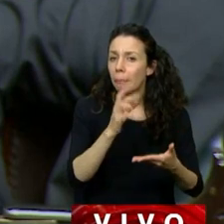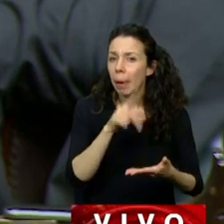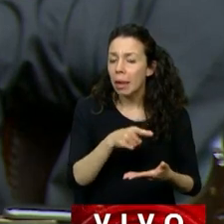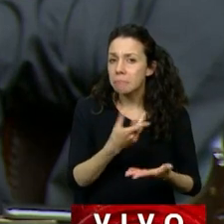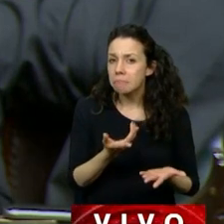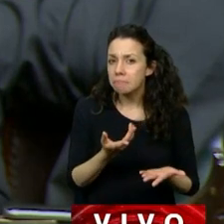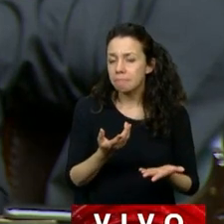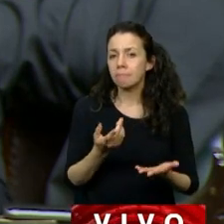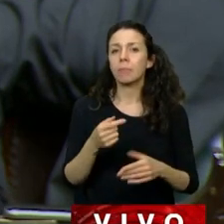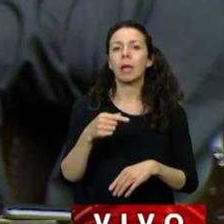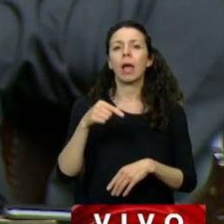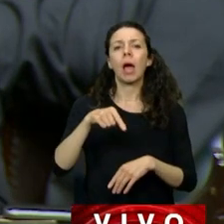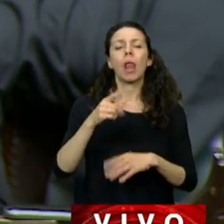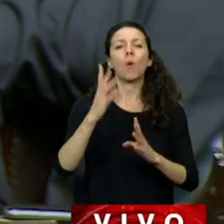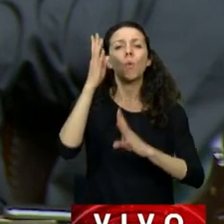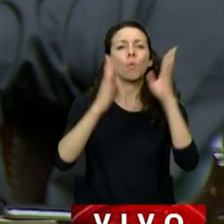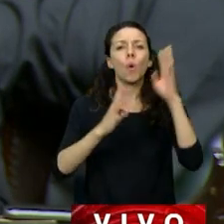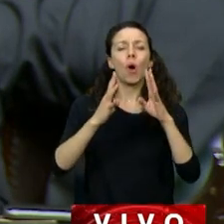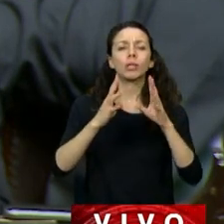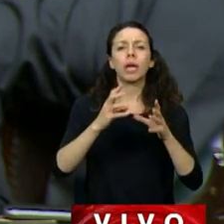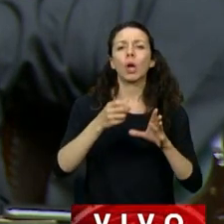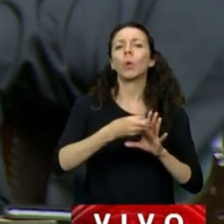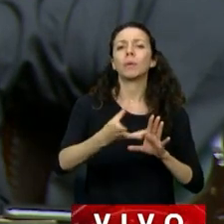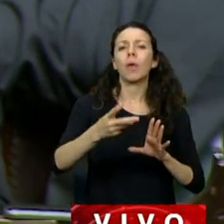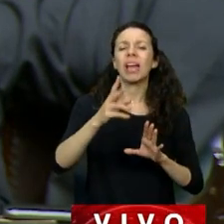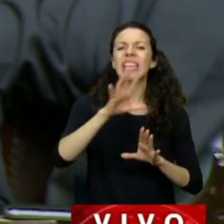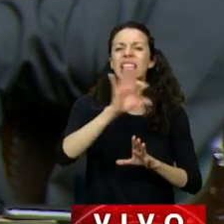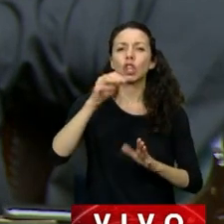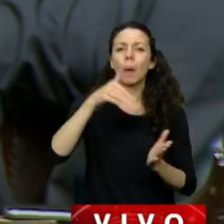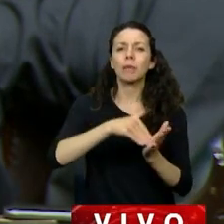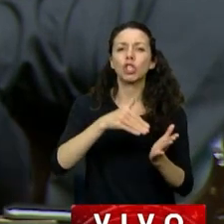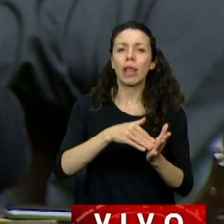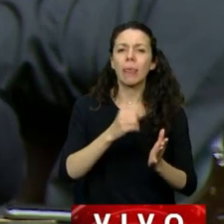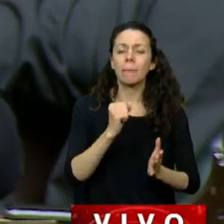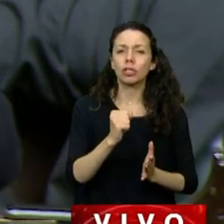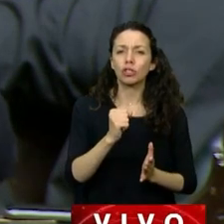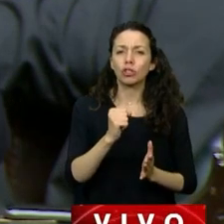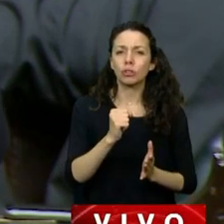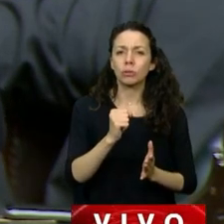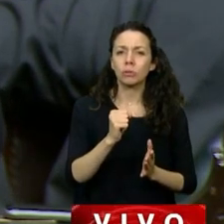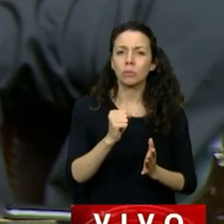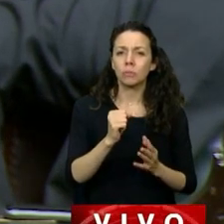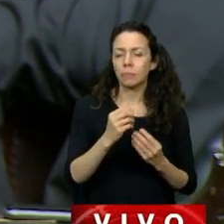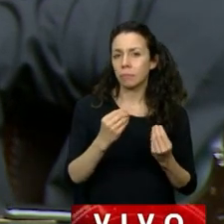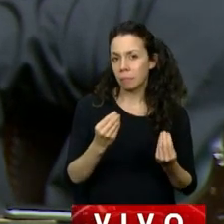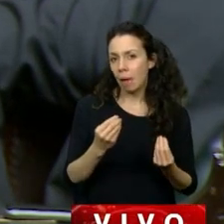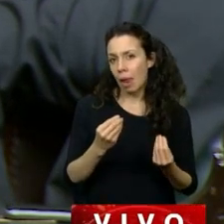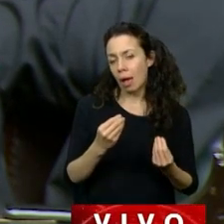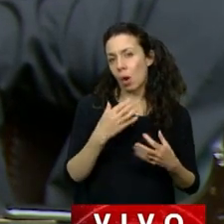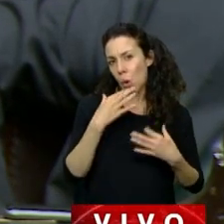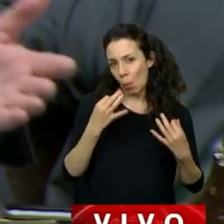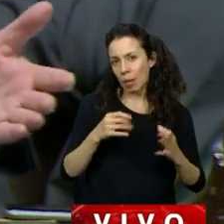Bosque cultivado está recibiendo 590 millones de pesos para 25, el cumplimiento de la